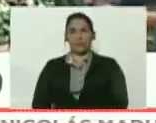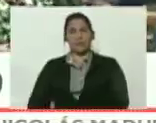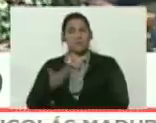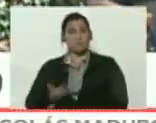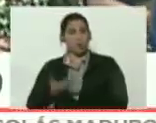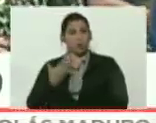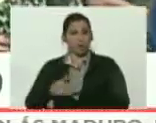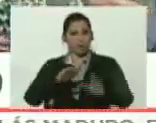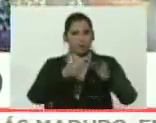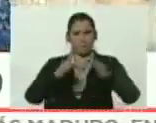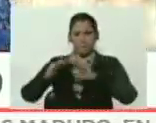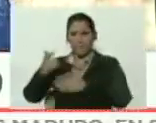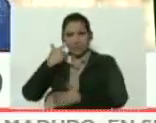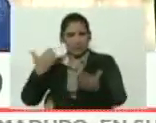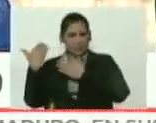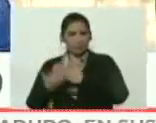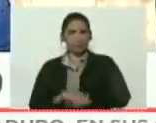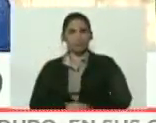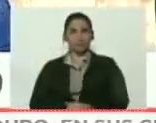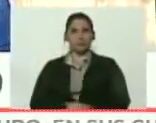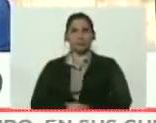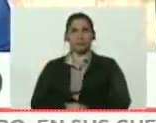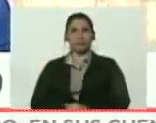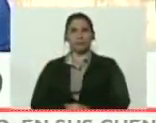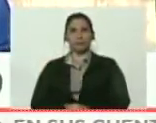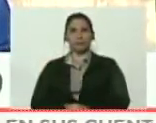Importante las metas, miren.